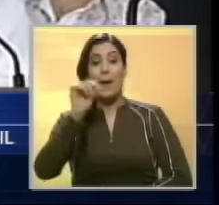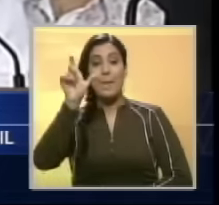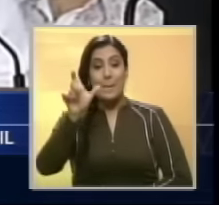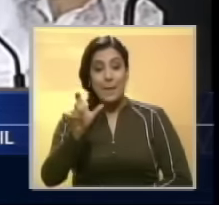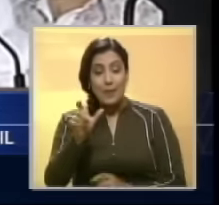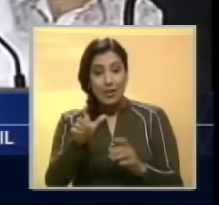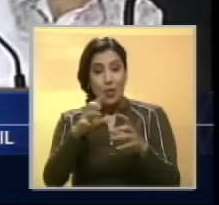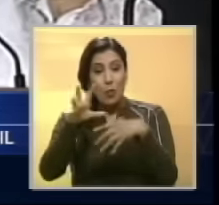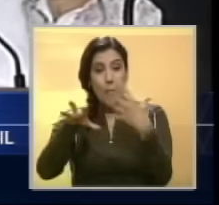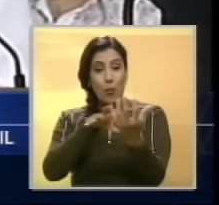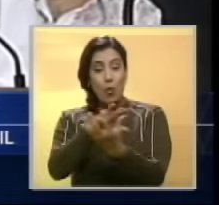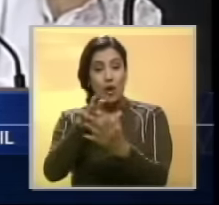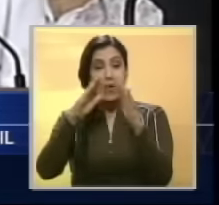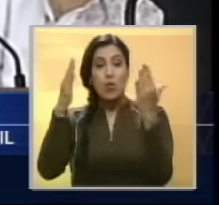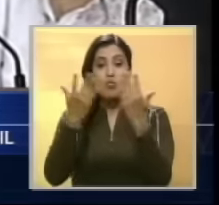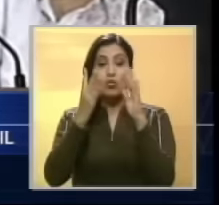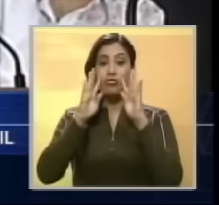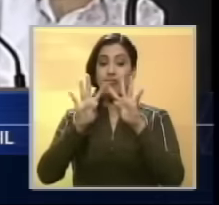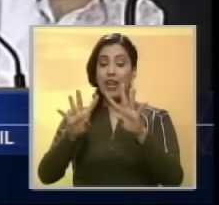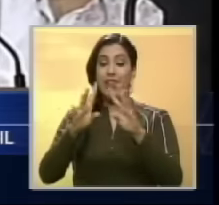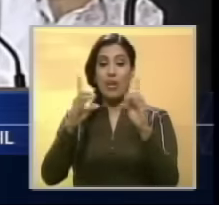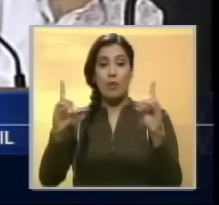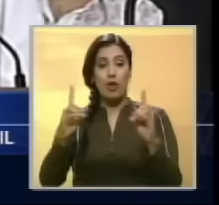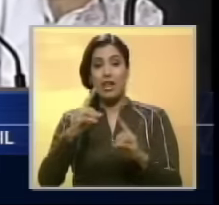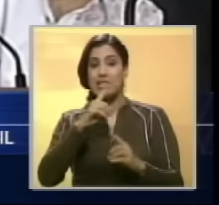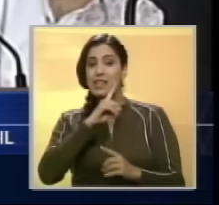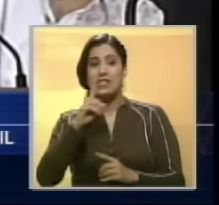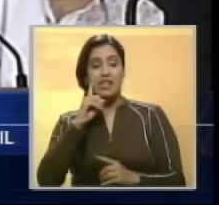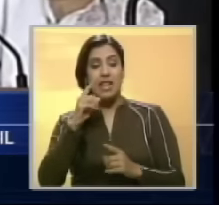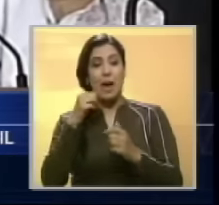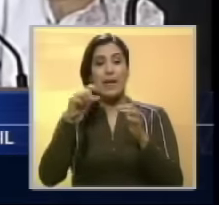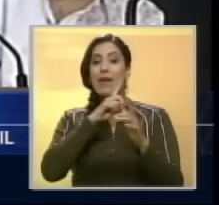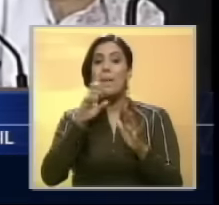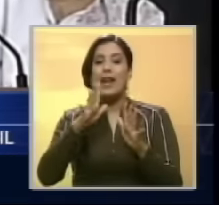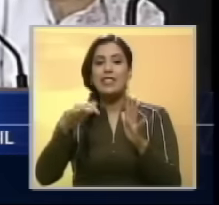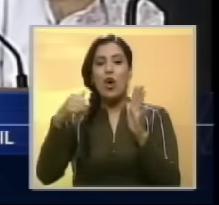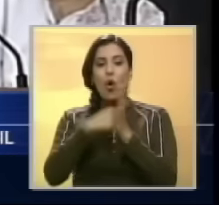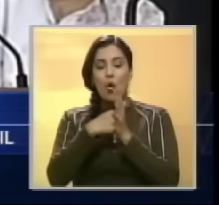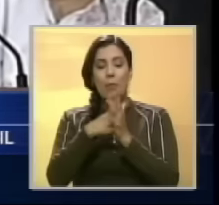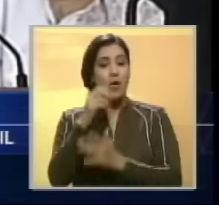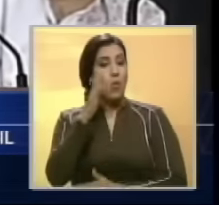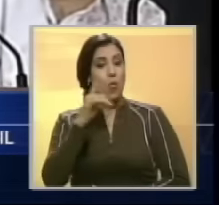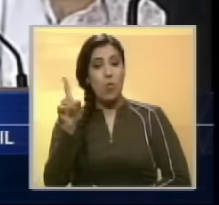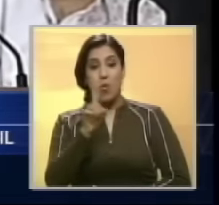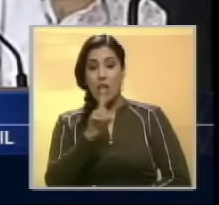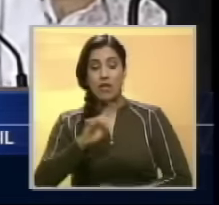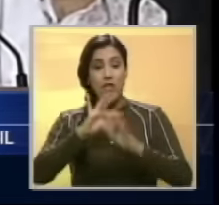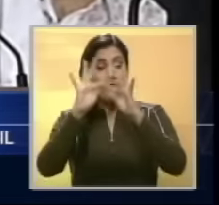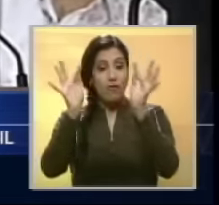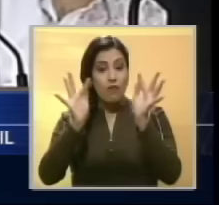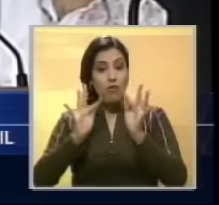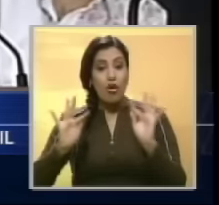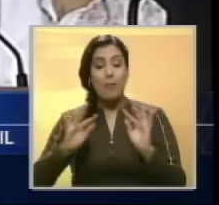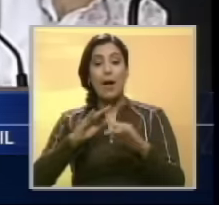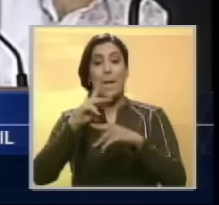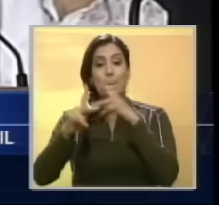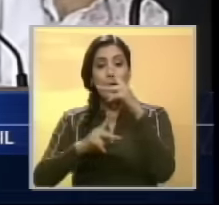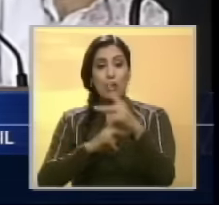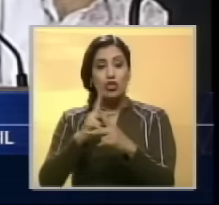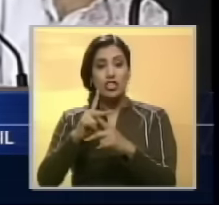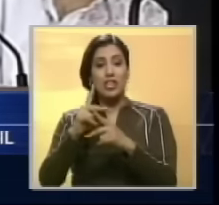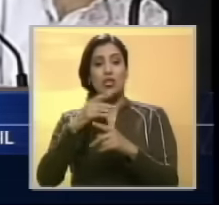tiene esto en el mundo democrático no es impeachment es golpe no existe motivo para el proceso de